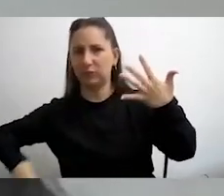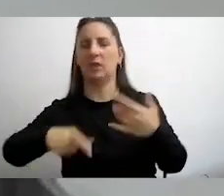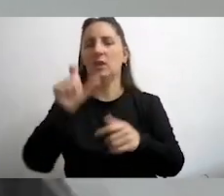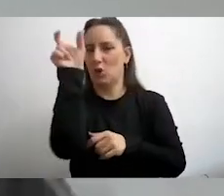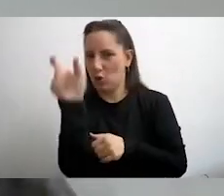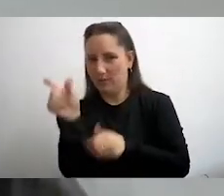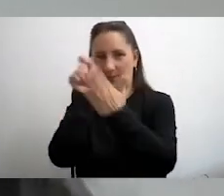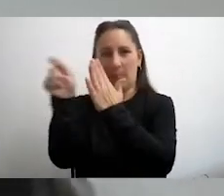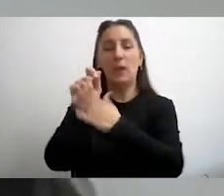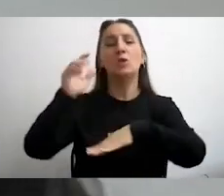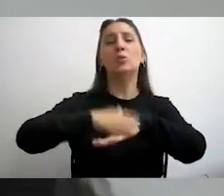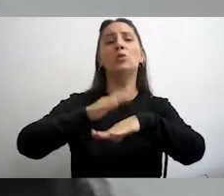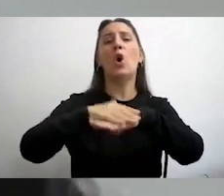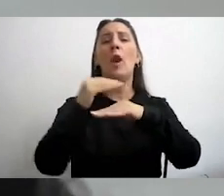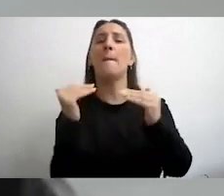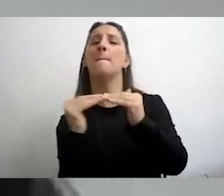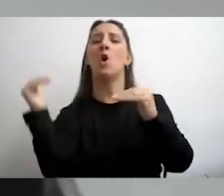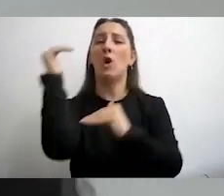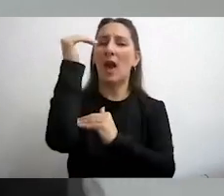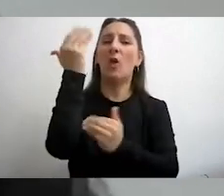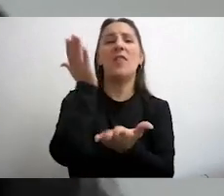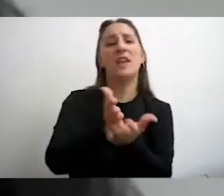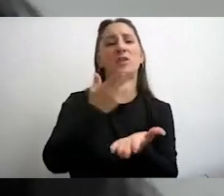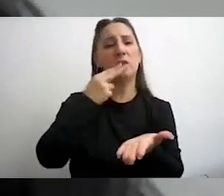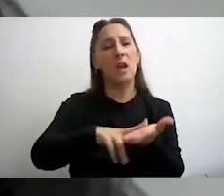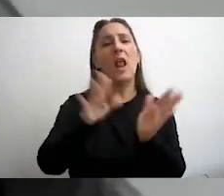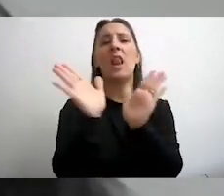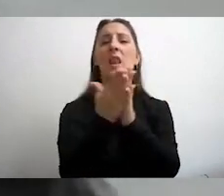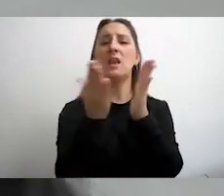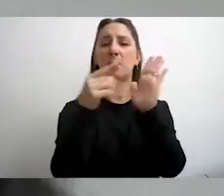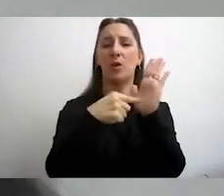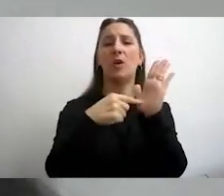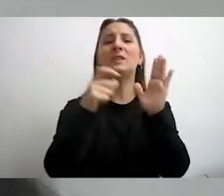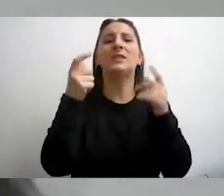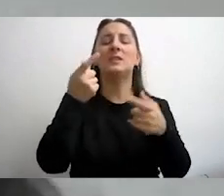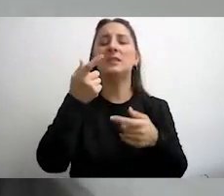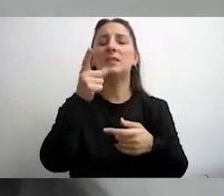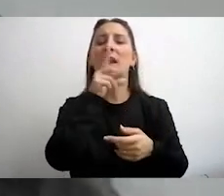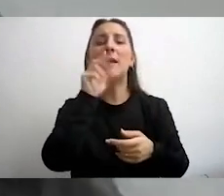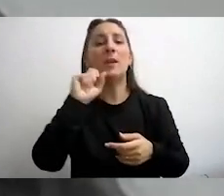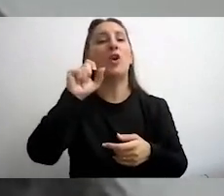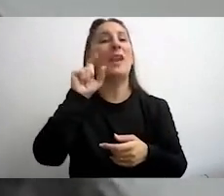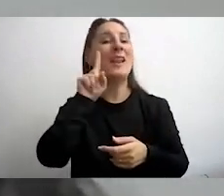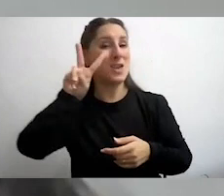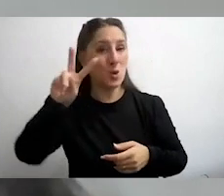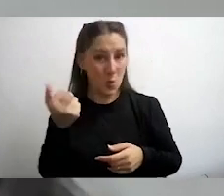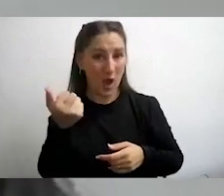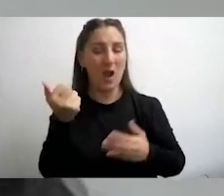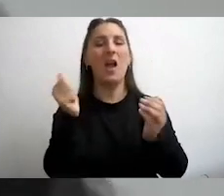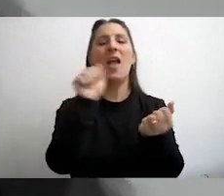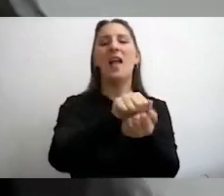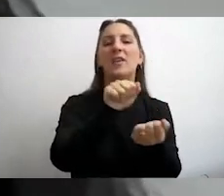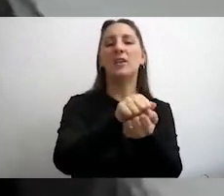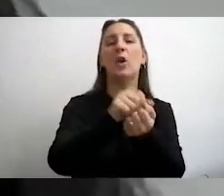también tutora de tesis de grado y posgrado en Derecho Tributario. Y es autora del libro Tratamiento de las exenciones en el IVA, editorial